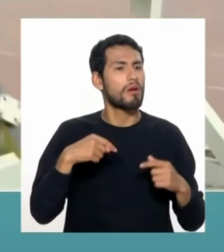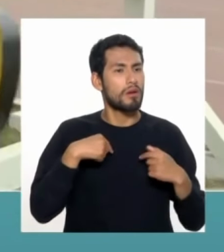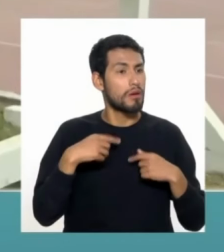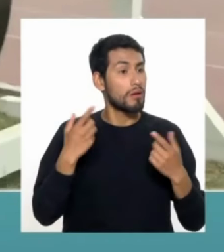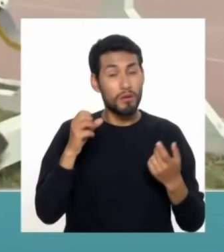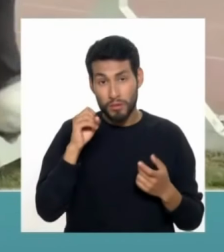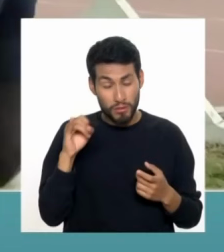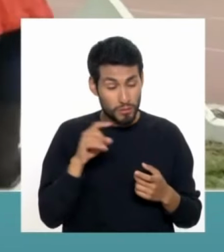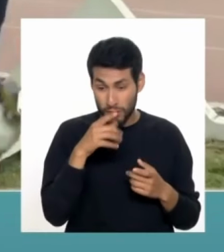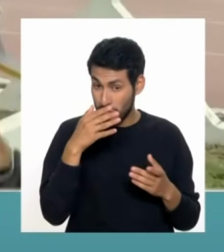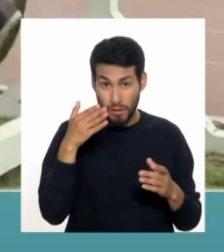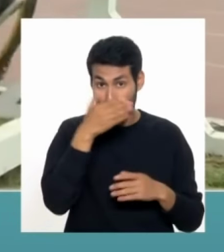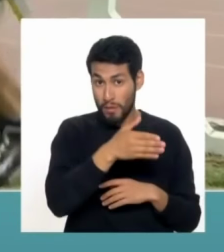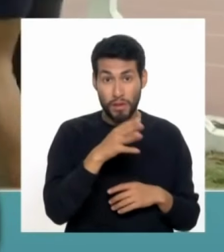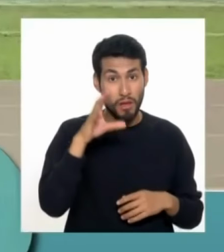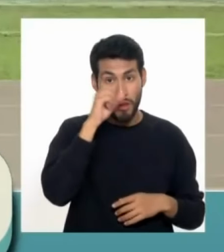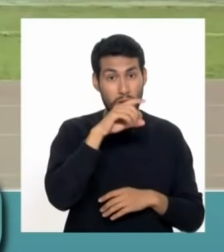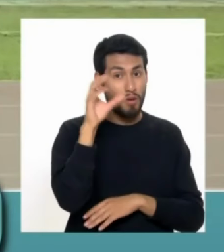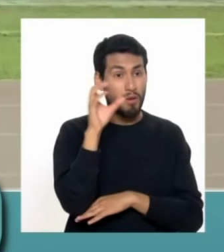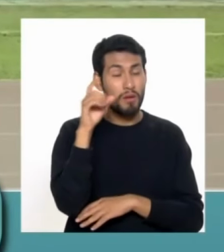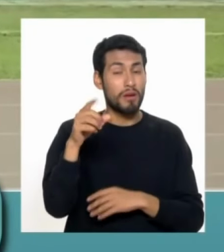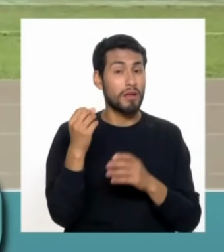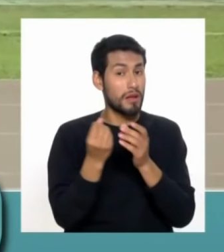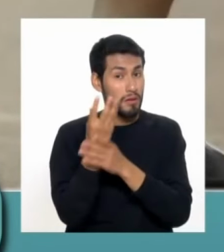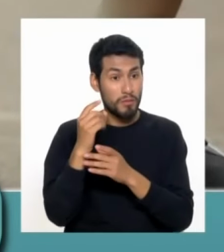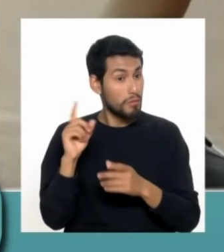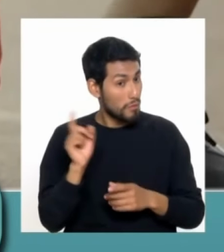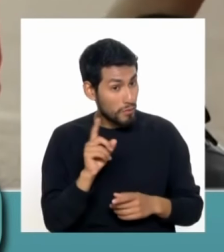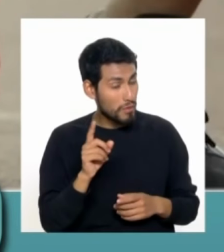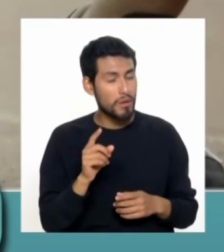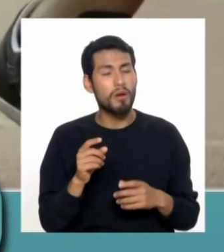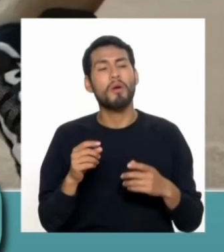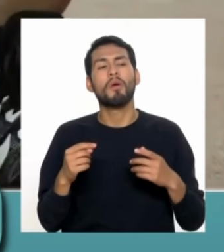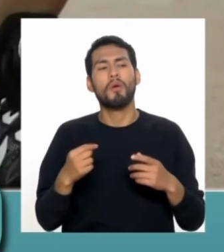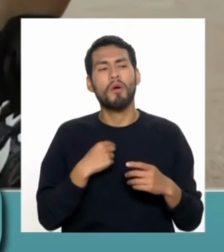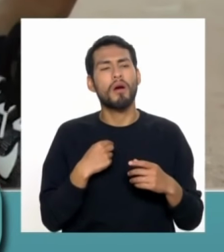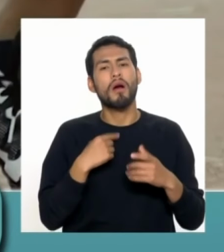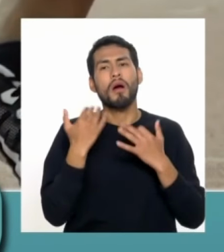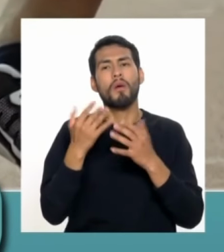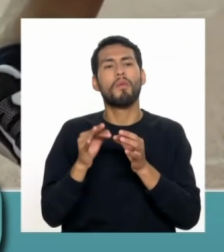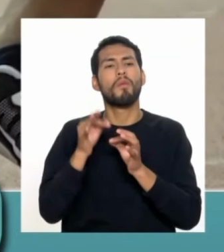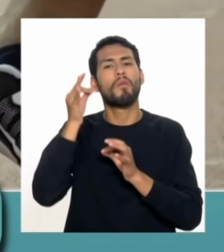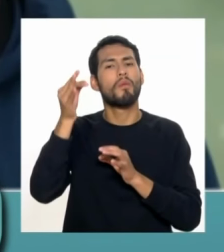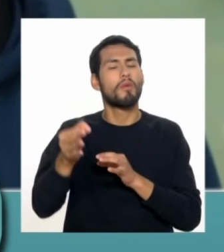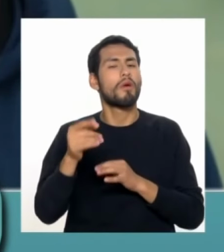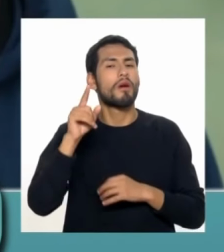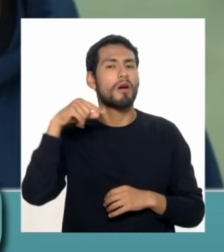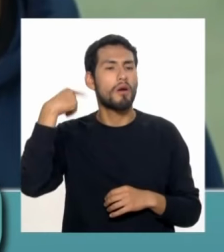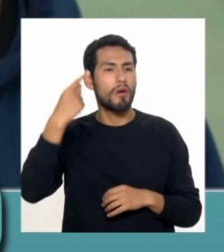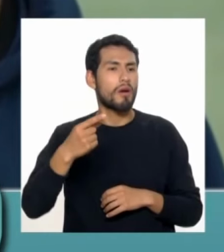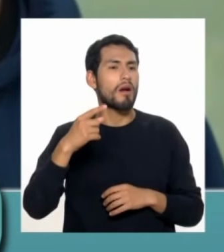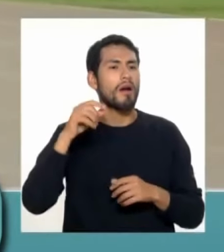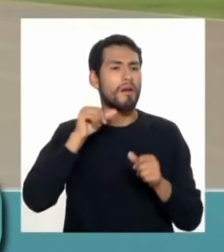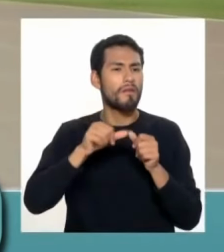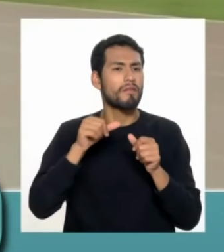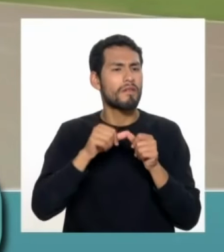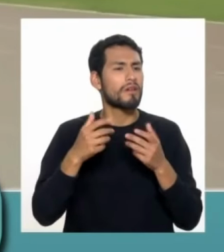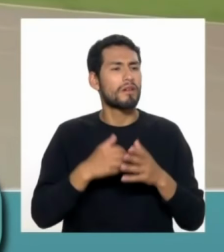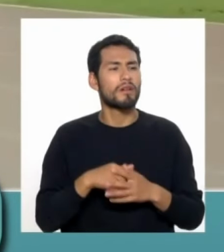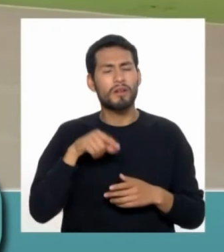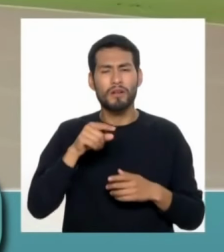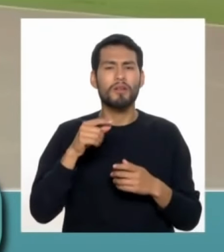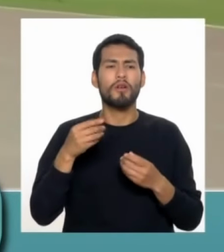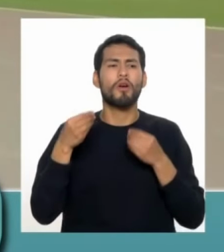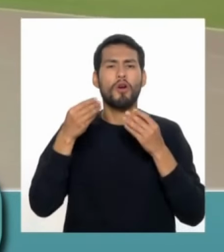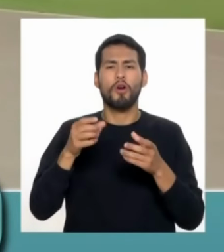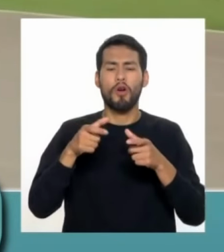de no ir a ese evento, que es en Colombia en el mes de septiembre. Ya estaría a la espera de la fecha donde se entregan